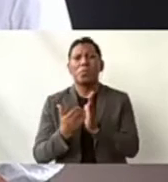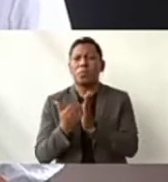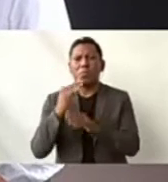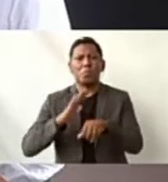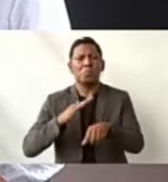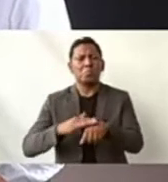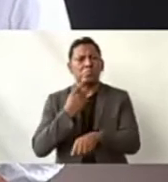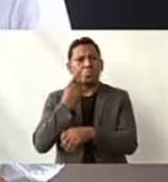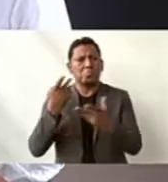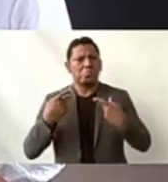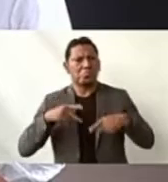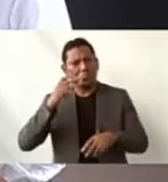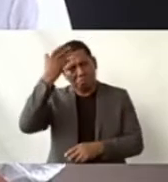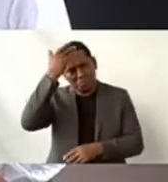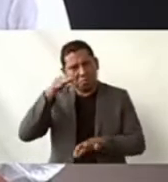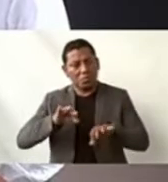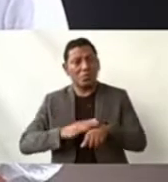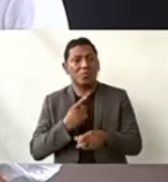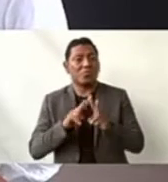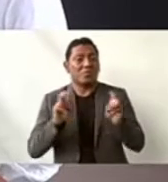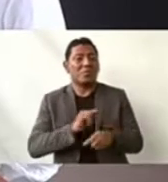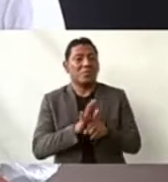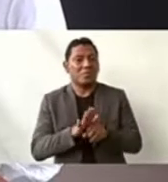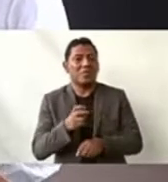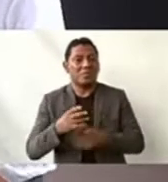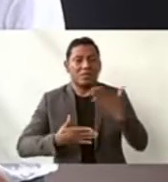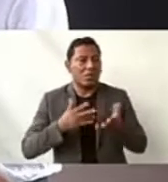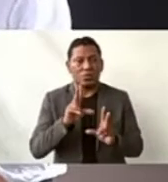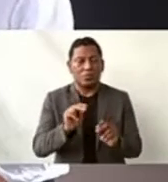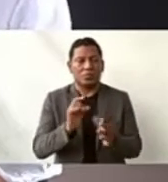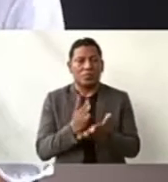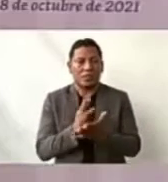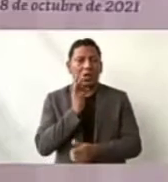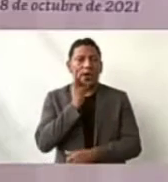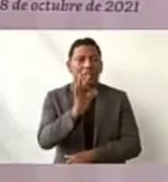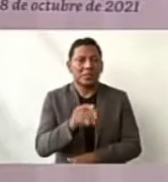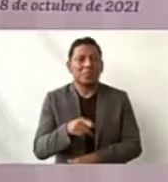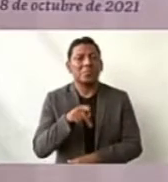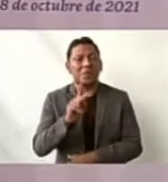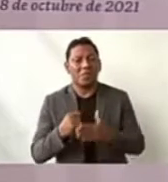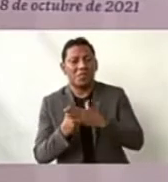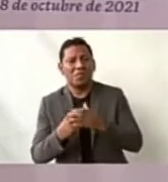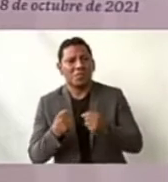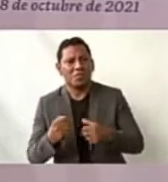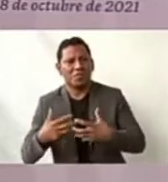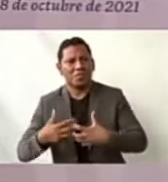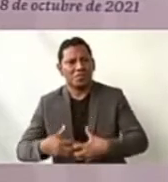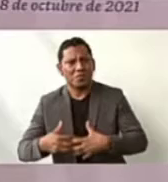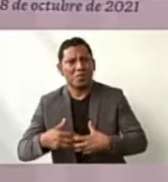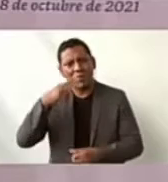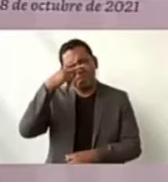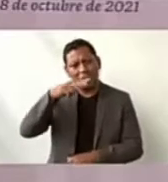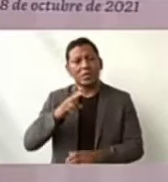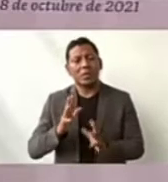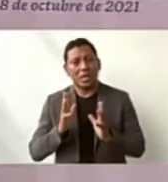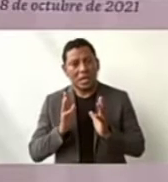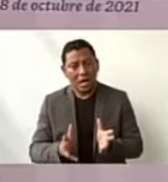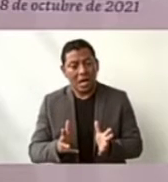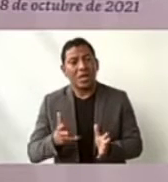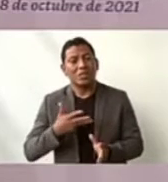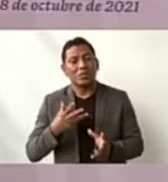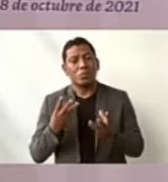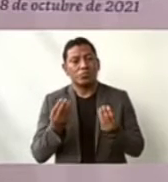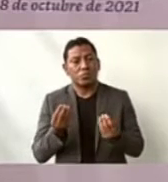comienzo no es algo que queremos celebrarlo en versión pero la base industrial de mi lucha está muy